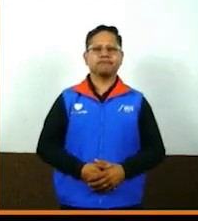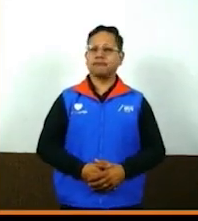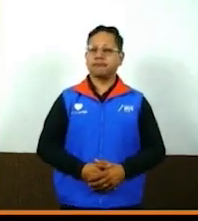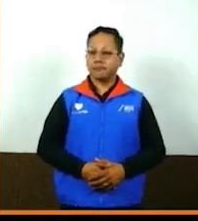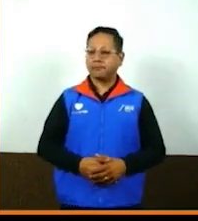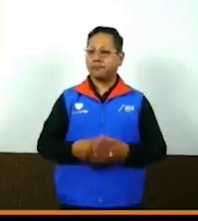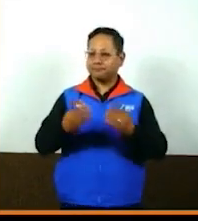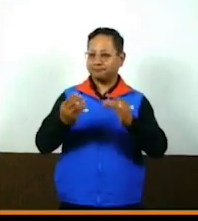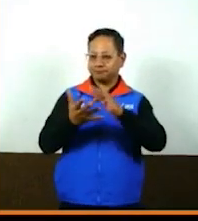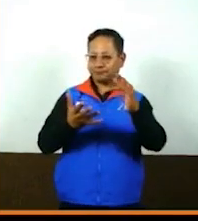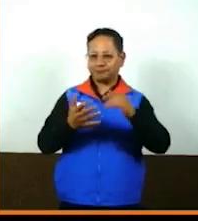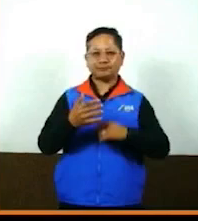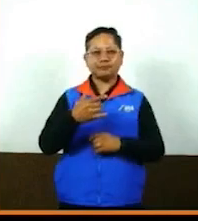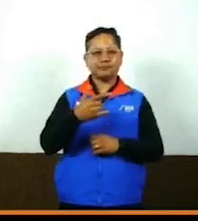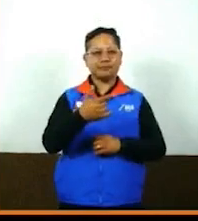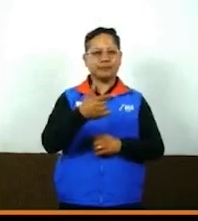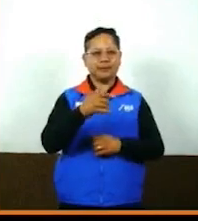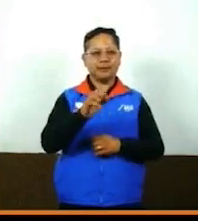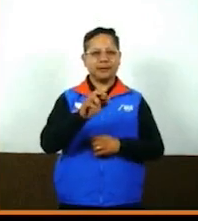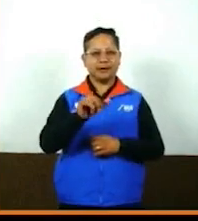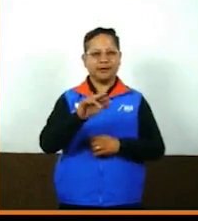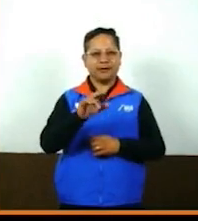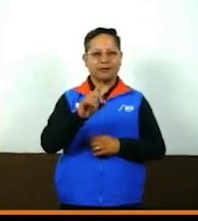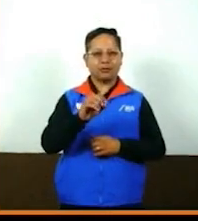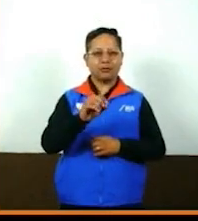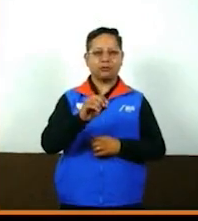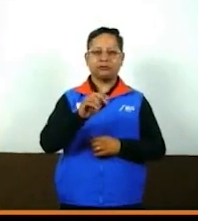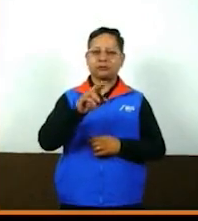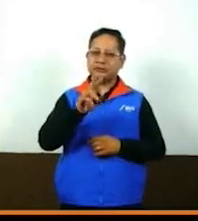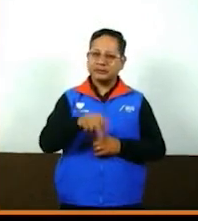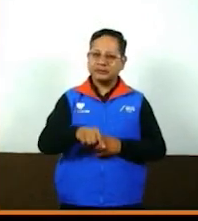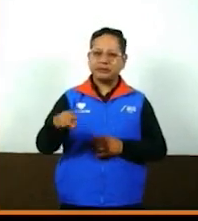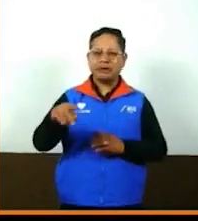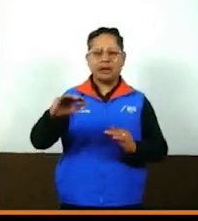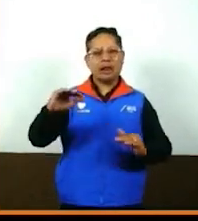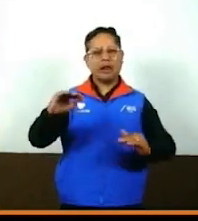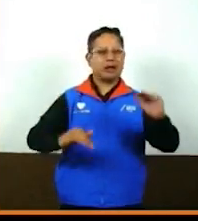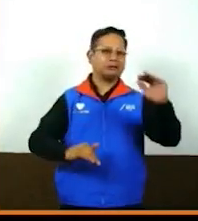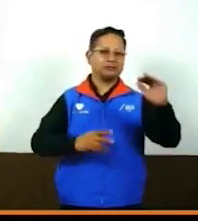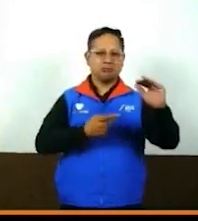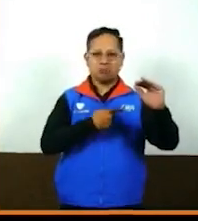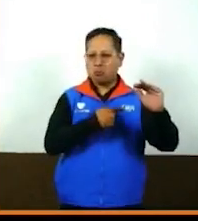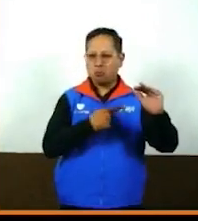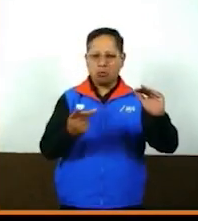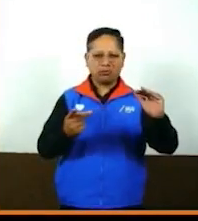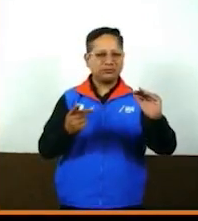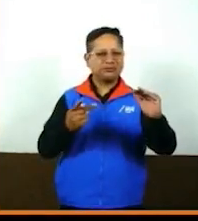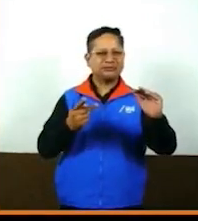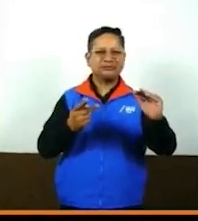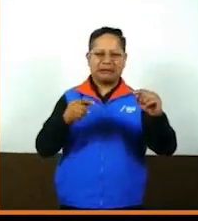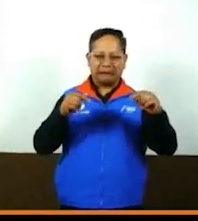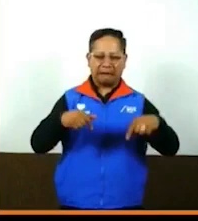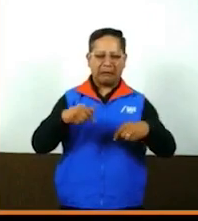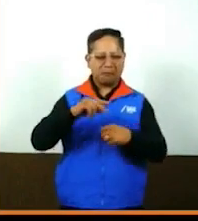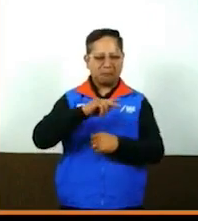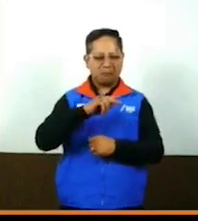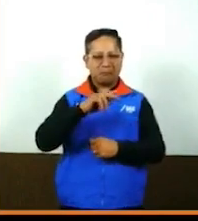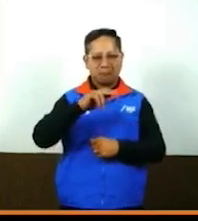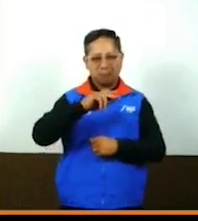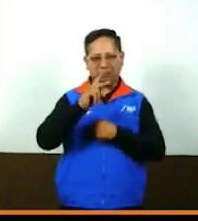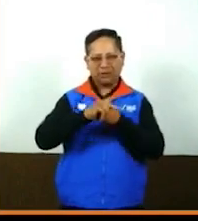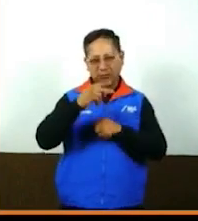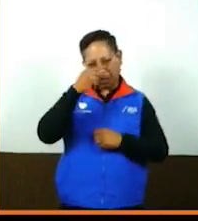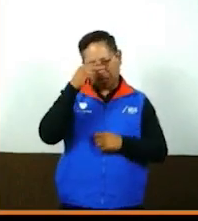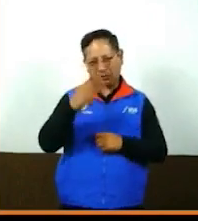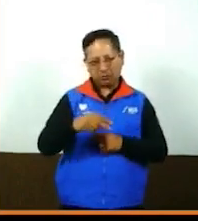Muchas gracias, Gerardo. Definitivamente las desigualdades que existen en todo nuestro país, por supuesto, dan también